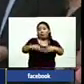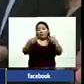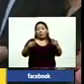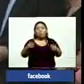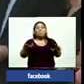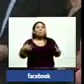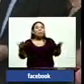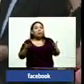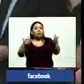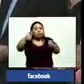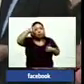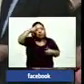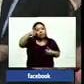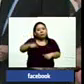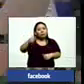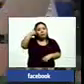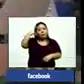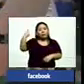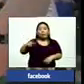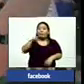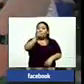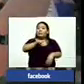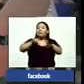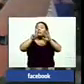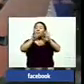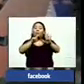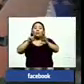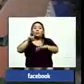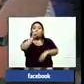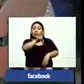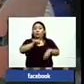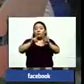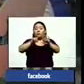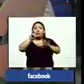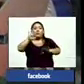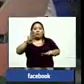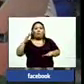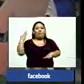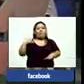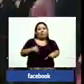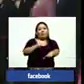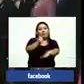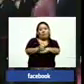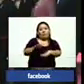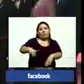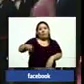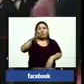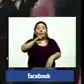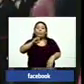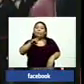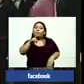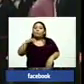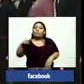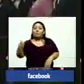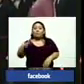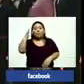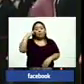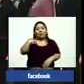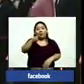coincide con la conmemoración de los 165 años de fundación de la ciudad de Santa Tecla. Tatiana Funes, Noticiero